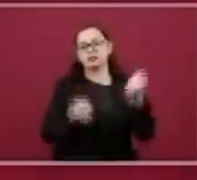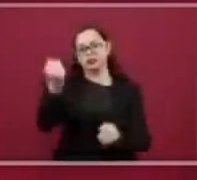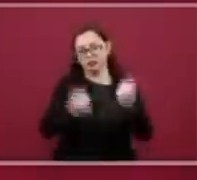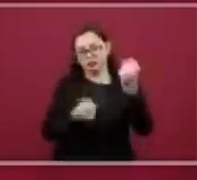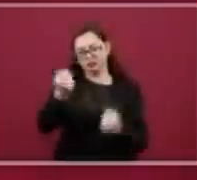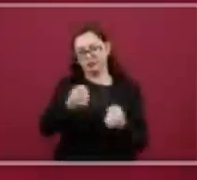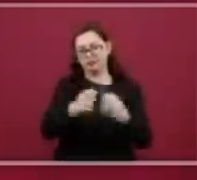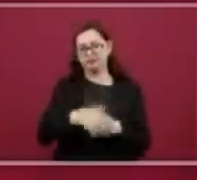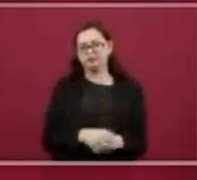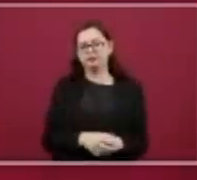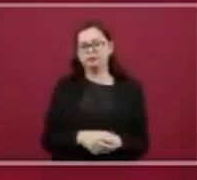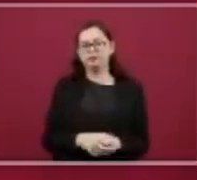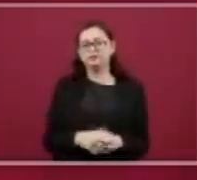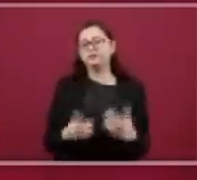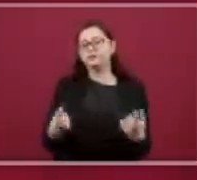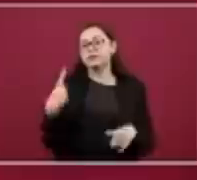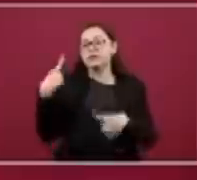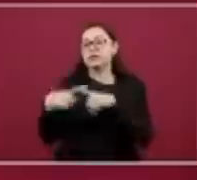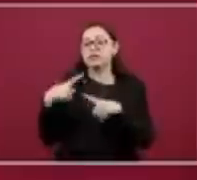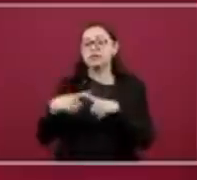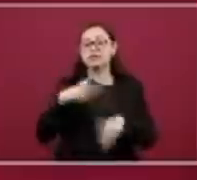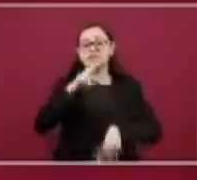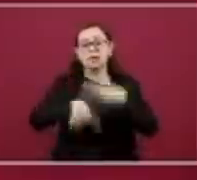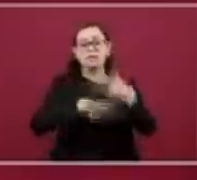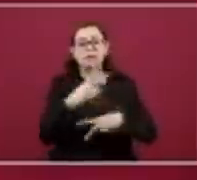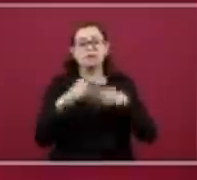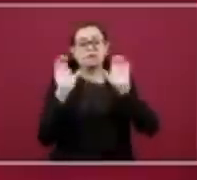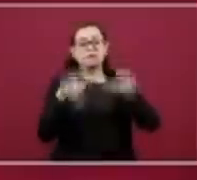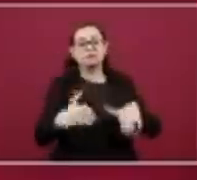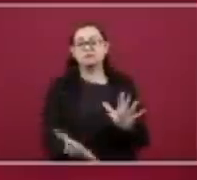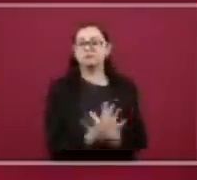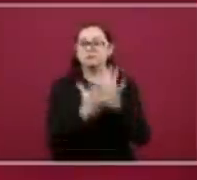inscribieron para participar en la subasta